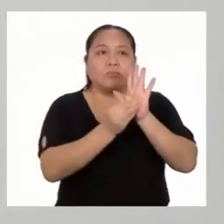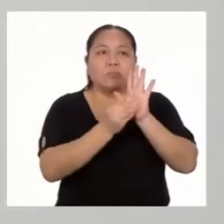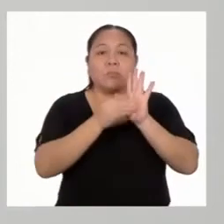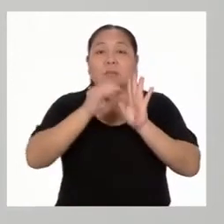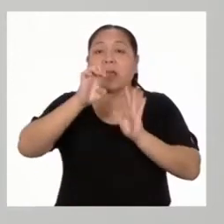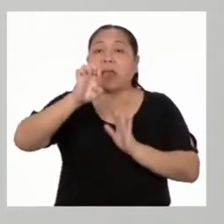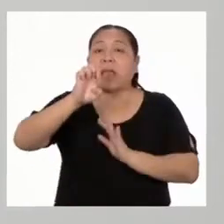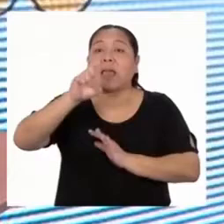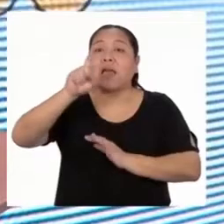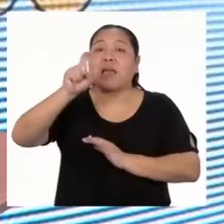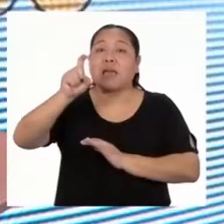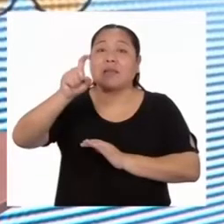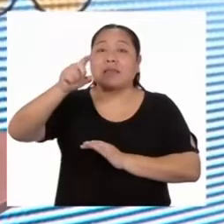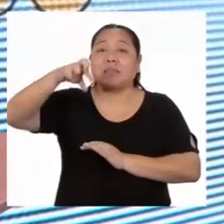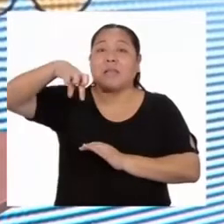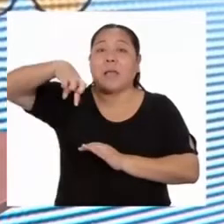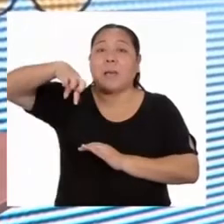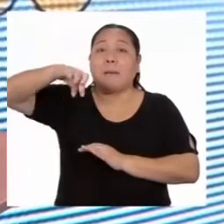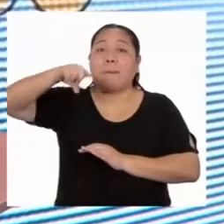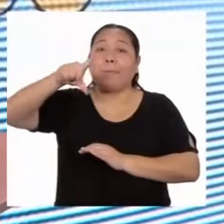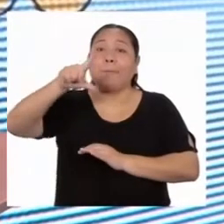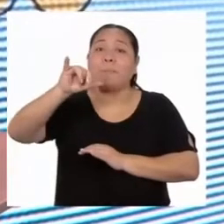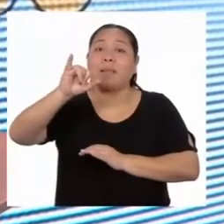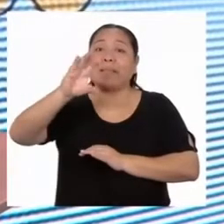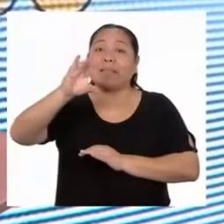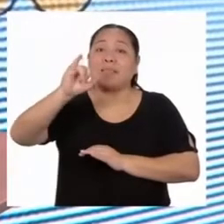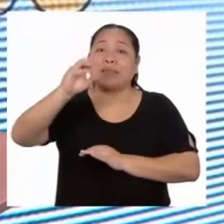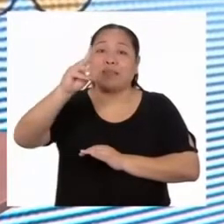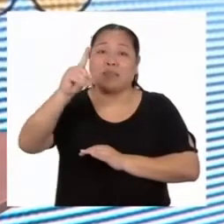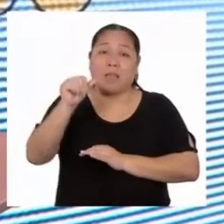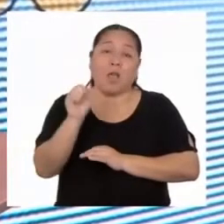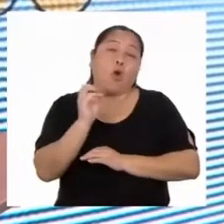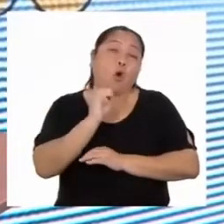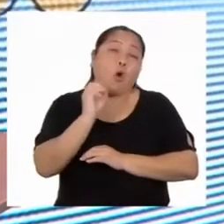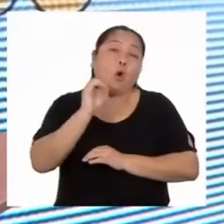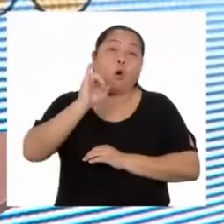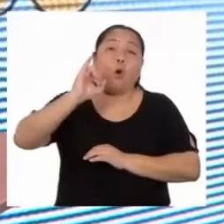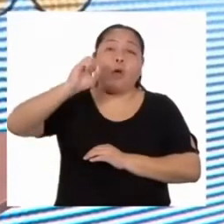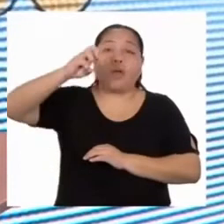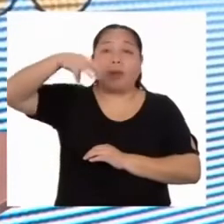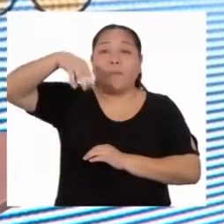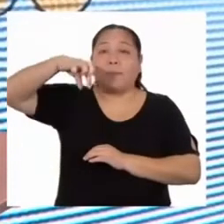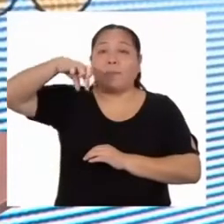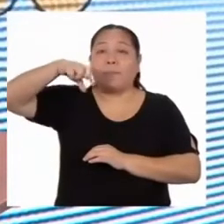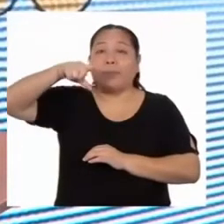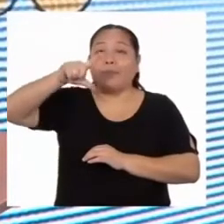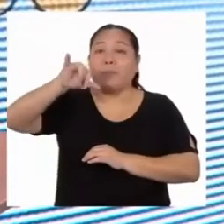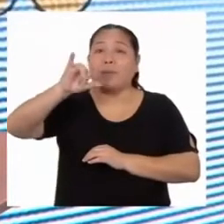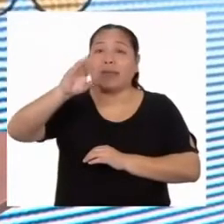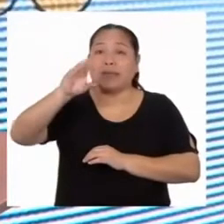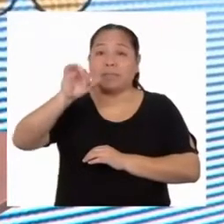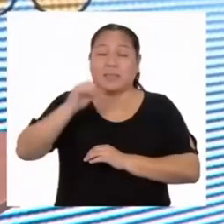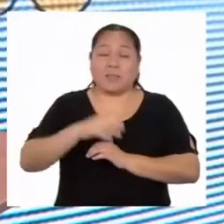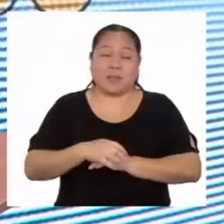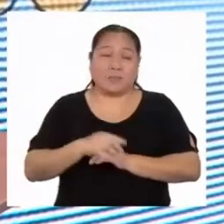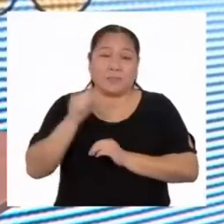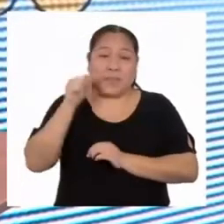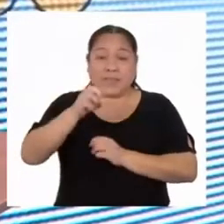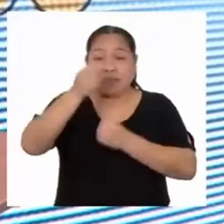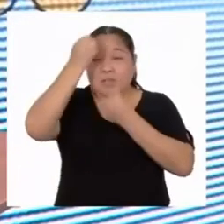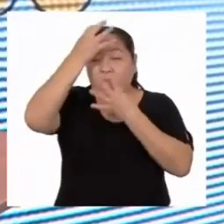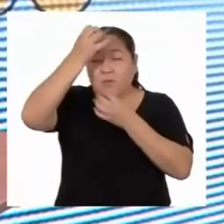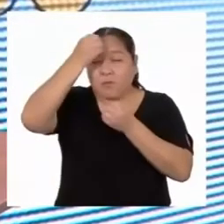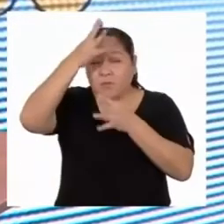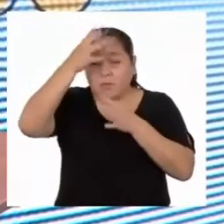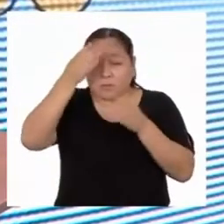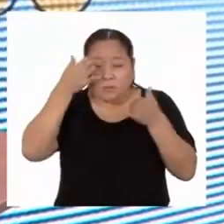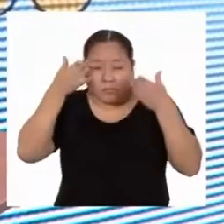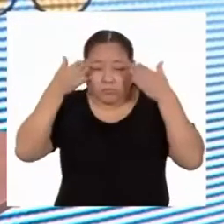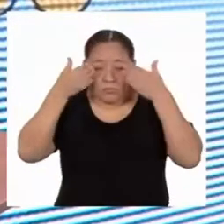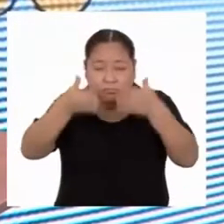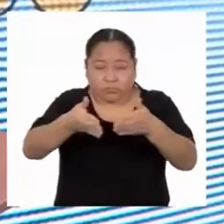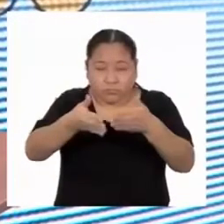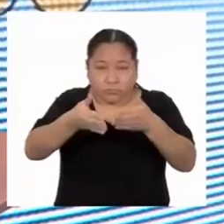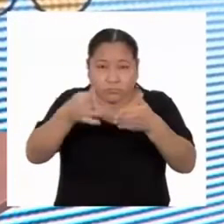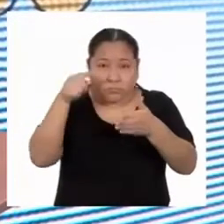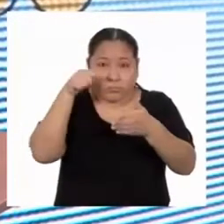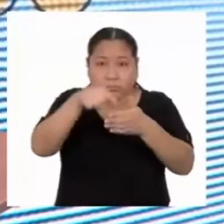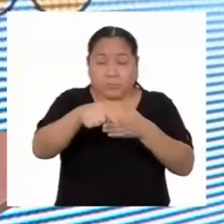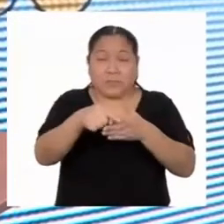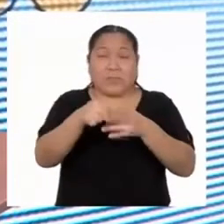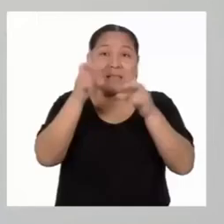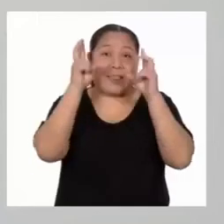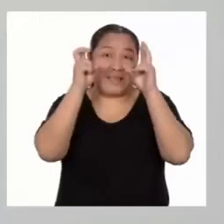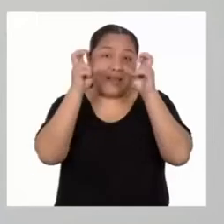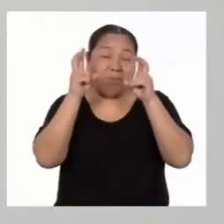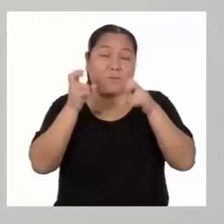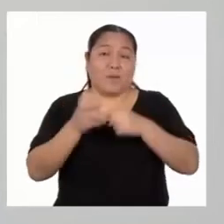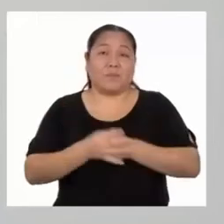o implícita. Y la idea principal es una afirmación más específica y juiciosa de ese